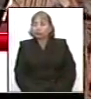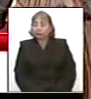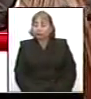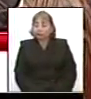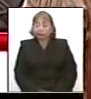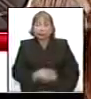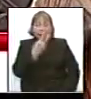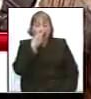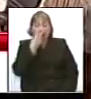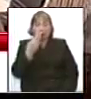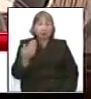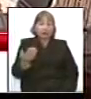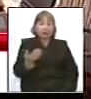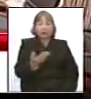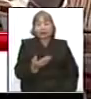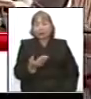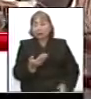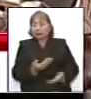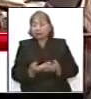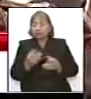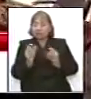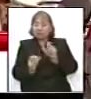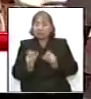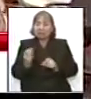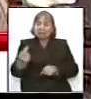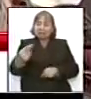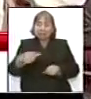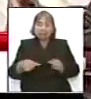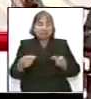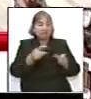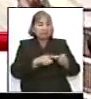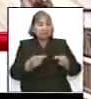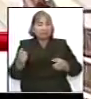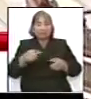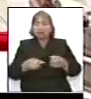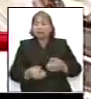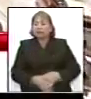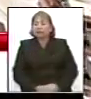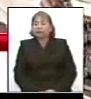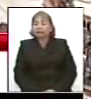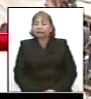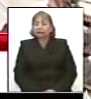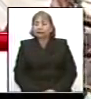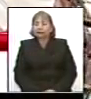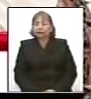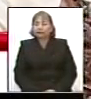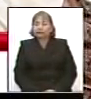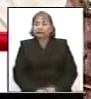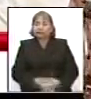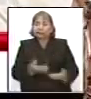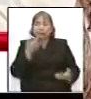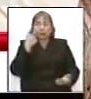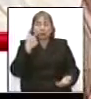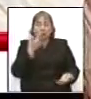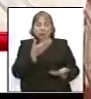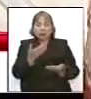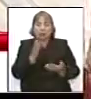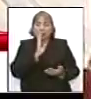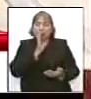Como podemos observar, van ingresando ya los parlamentarios, Guillermo, acá al hemiciclo, y el señor relator